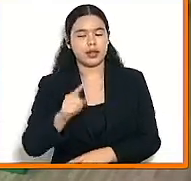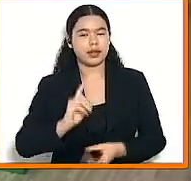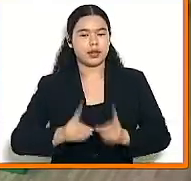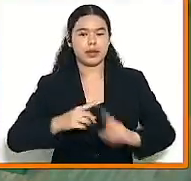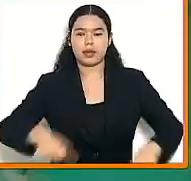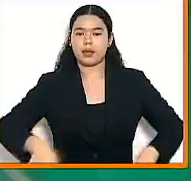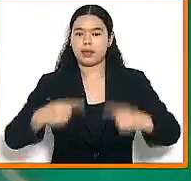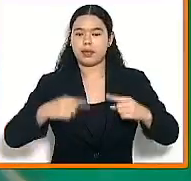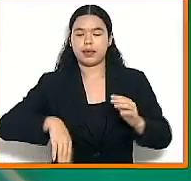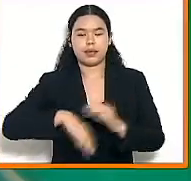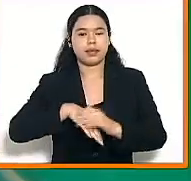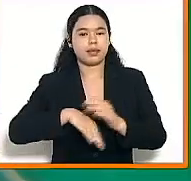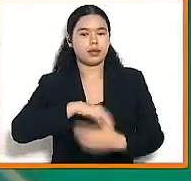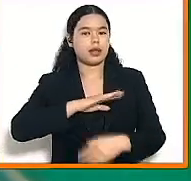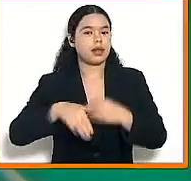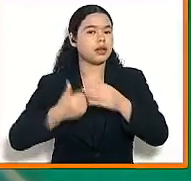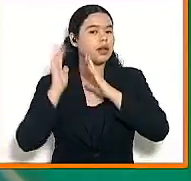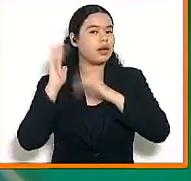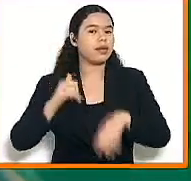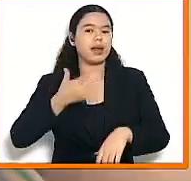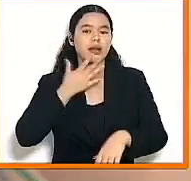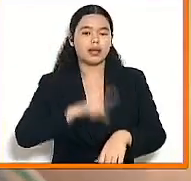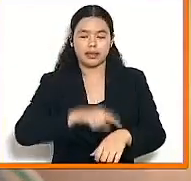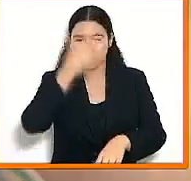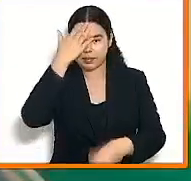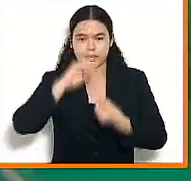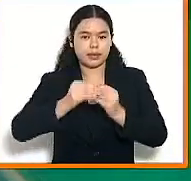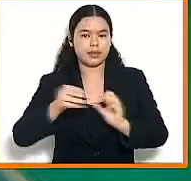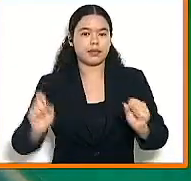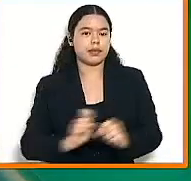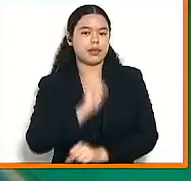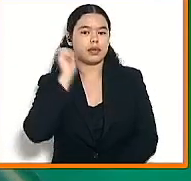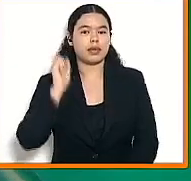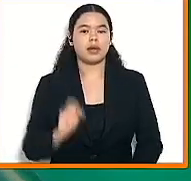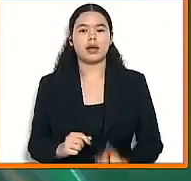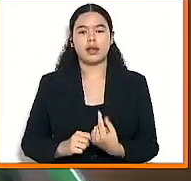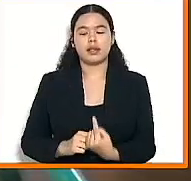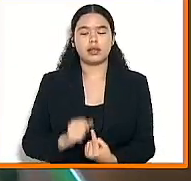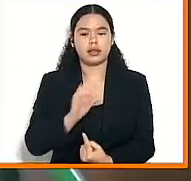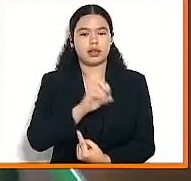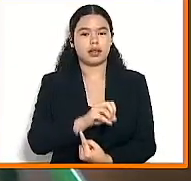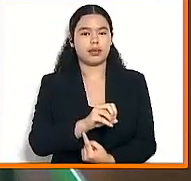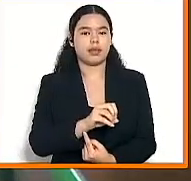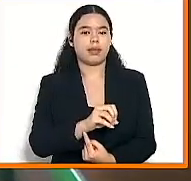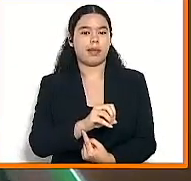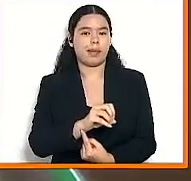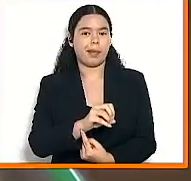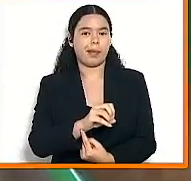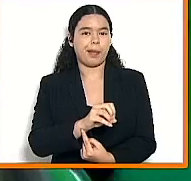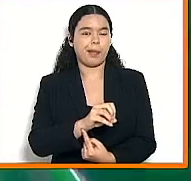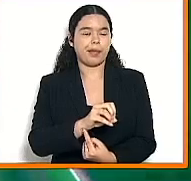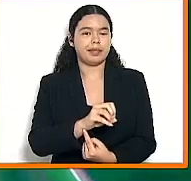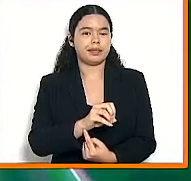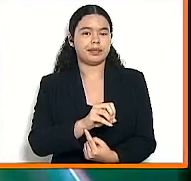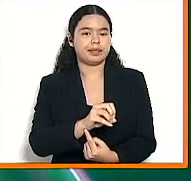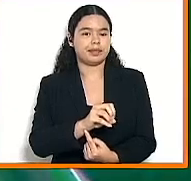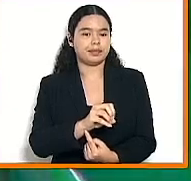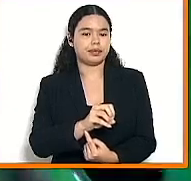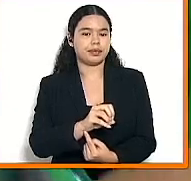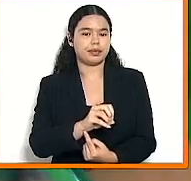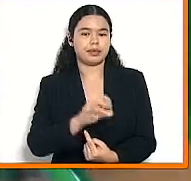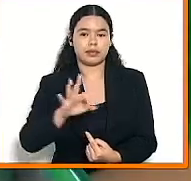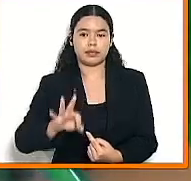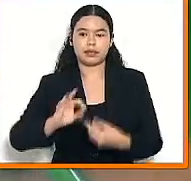deportivas. Mucha suerte, porque tu primer dígito es el 0. Segundo dígito, este es